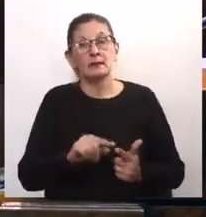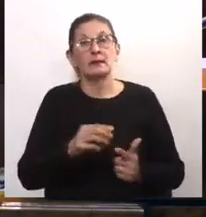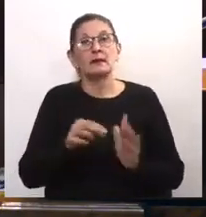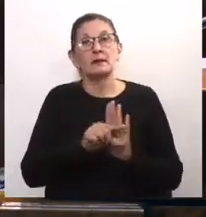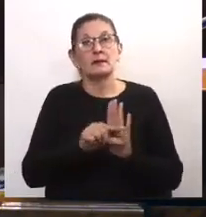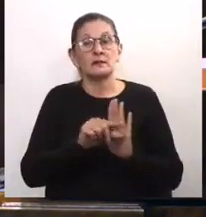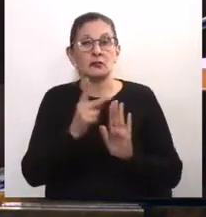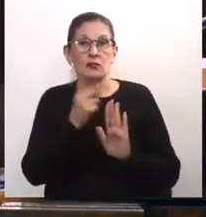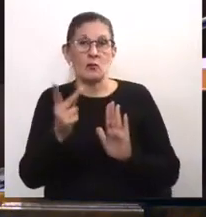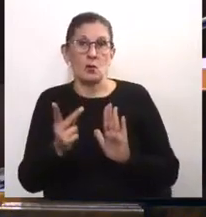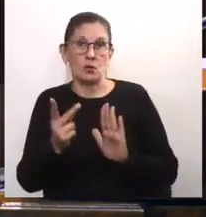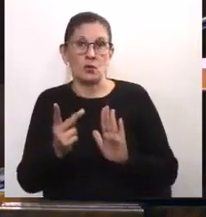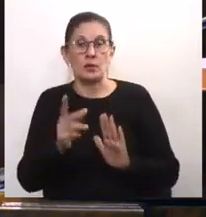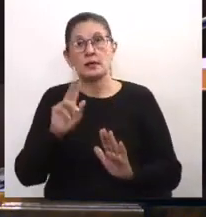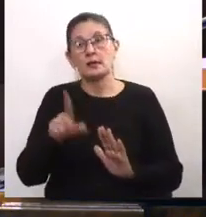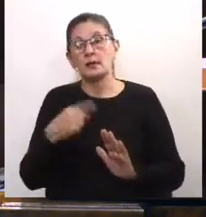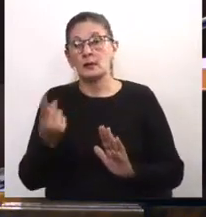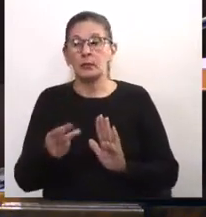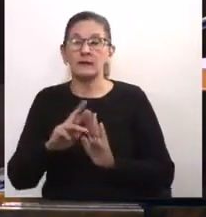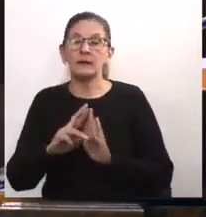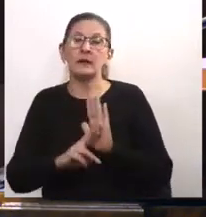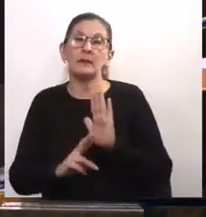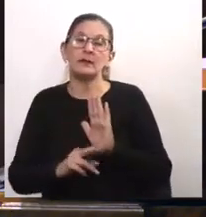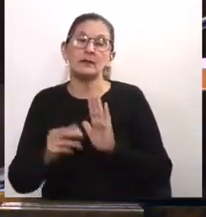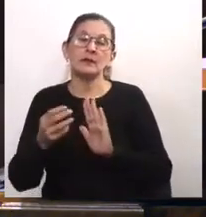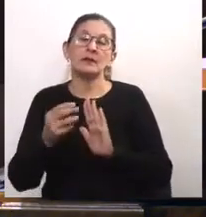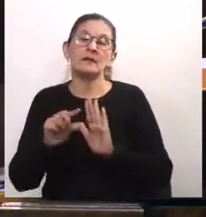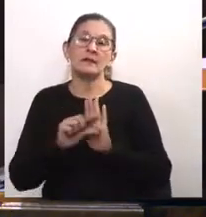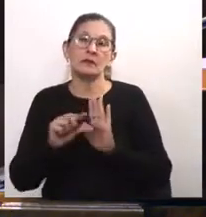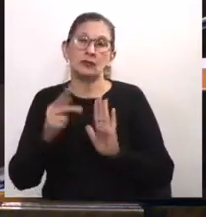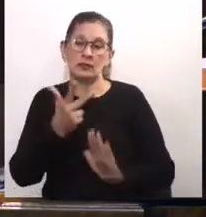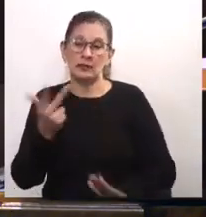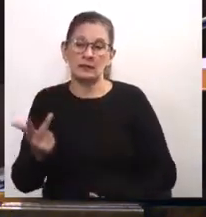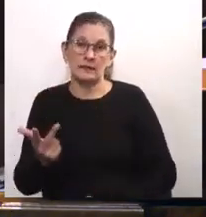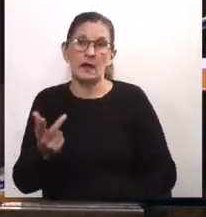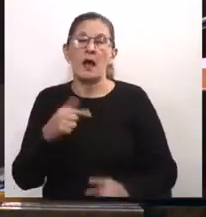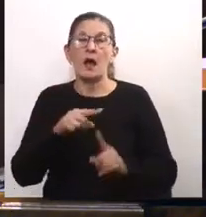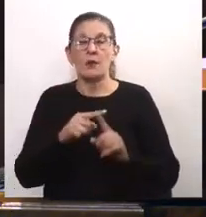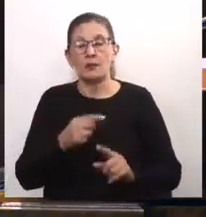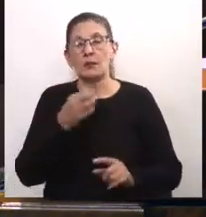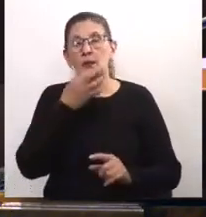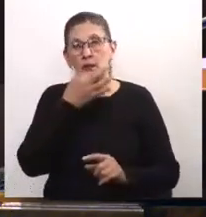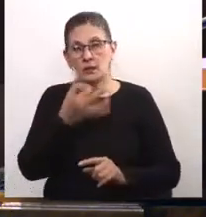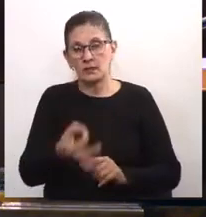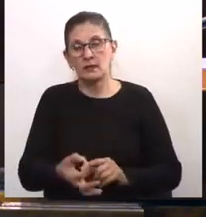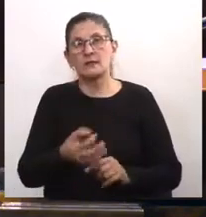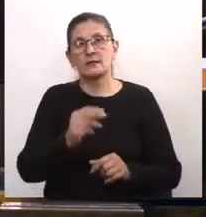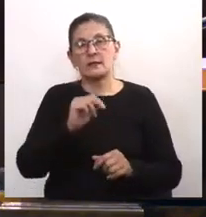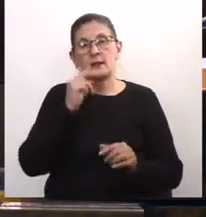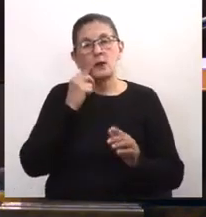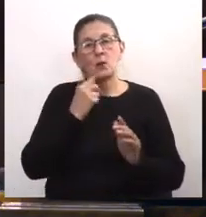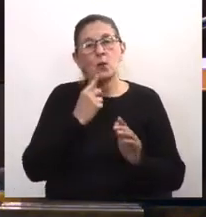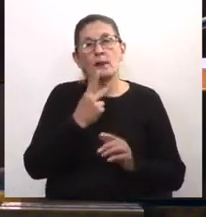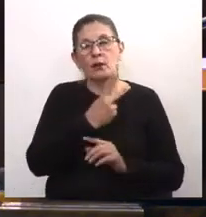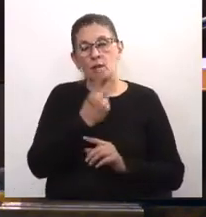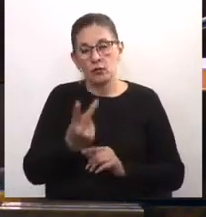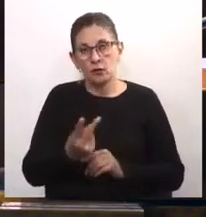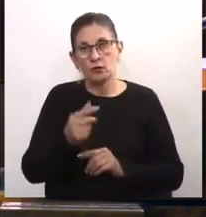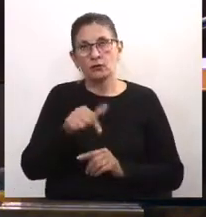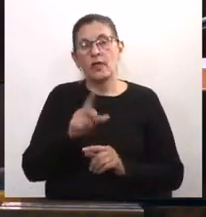inciso segundo. Y después se reglamenta en el inciso tercero. A los efectos de lo dispuesto en el inciso segundo se